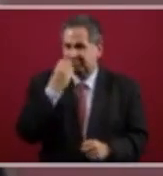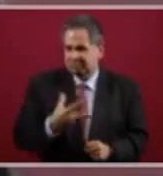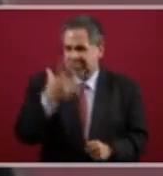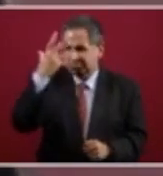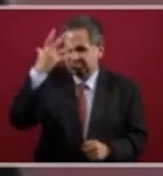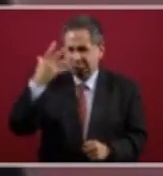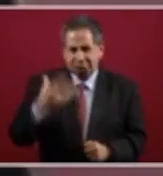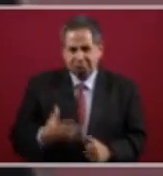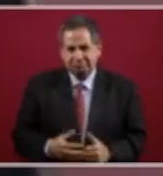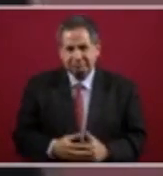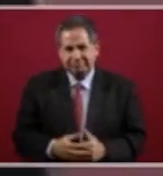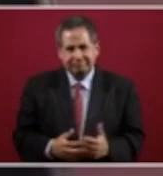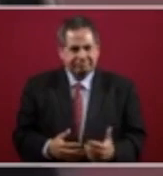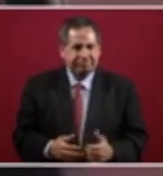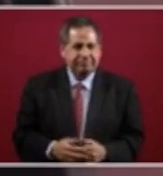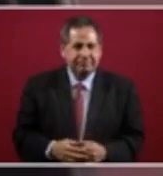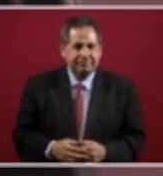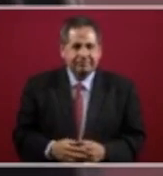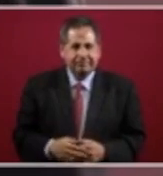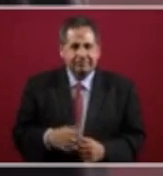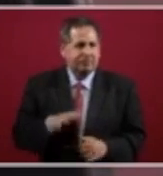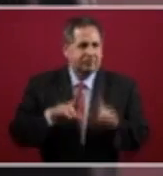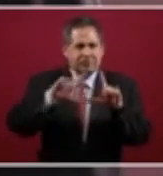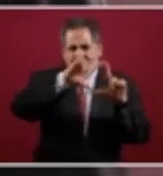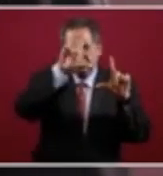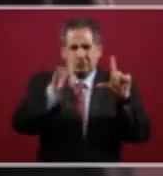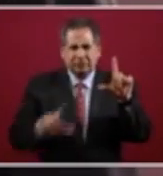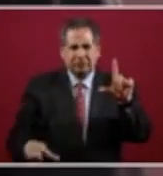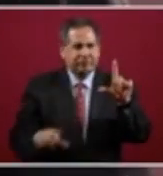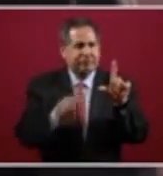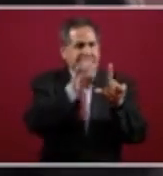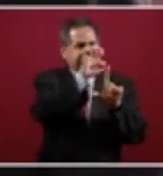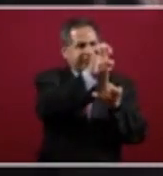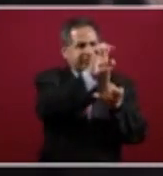Es un Edén, un paraíso,